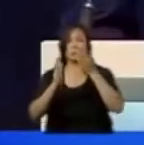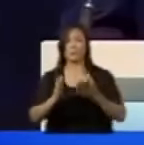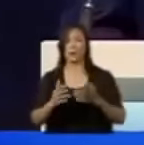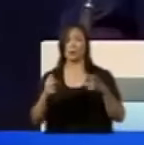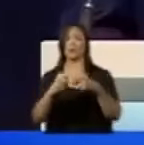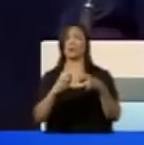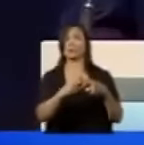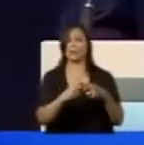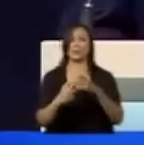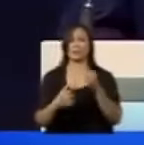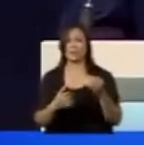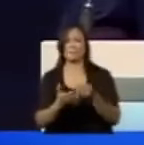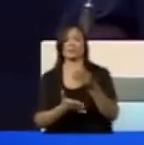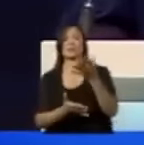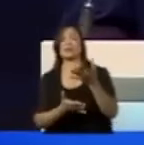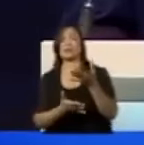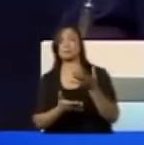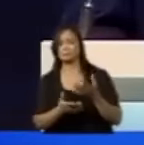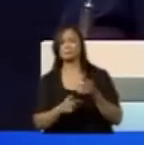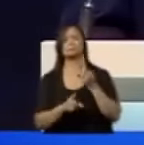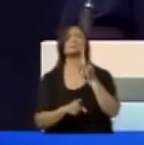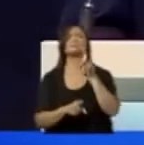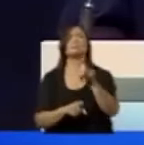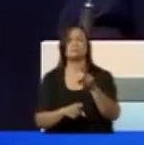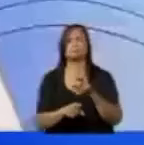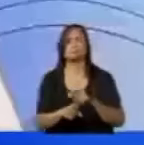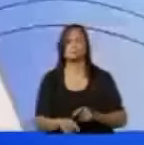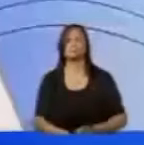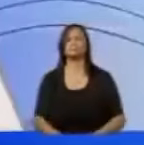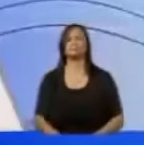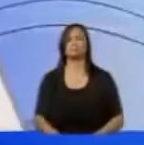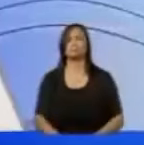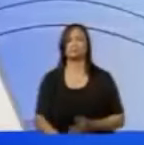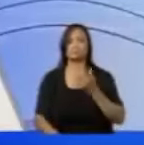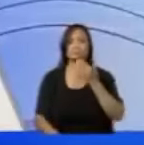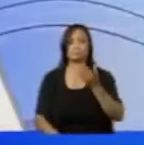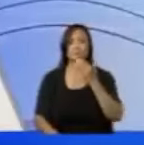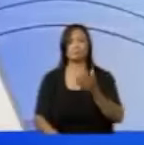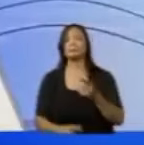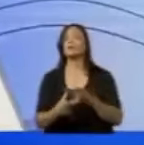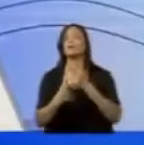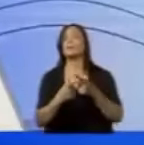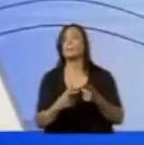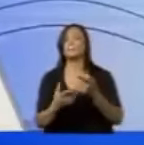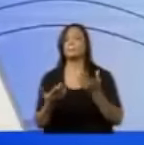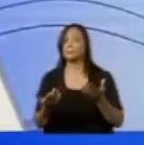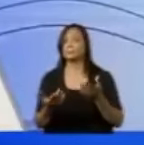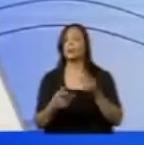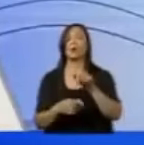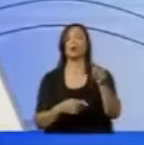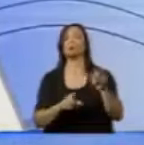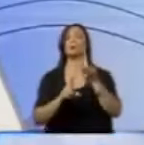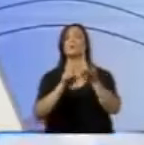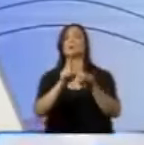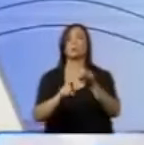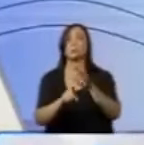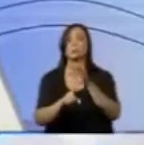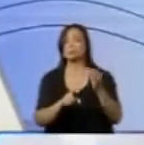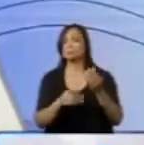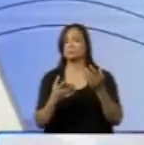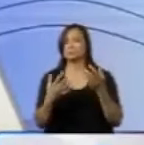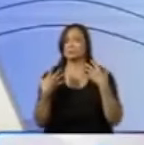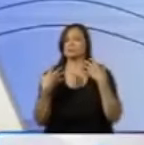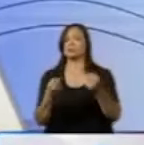una energía más cara. Bien, gracias. Vamos entonces a otra pregunta en materia